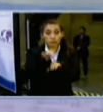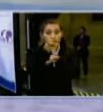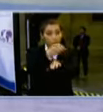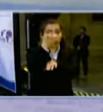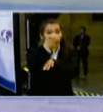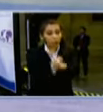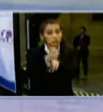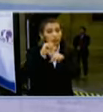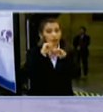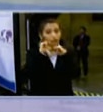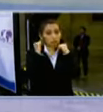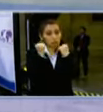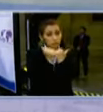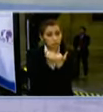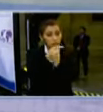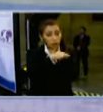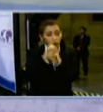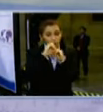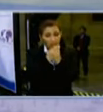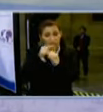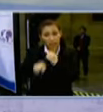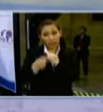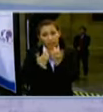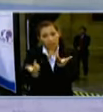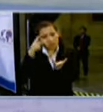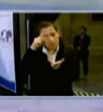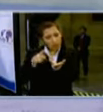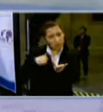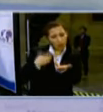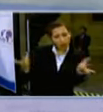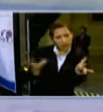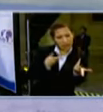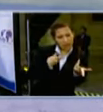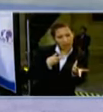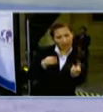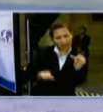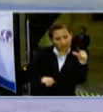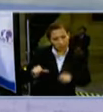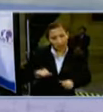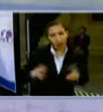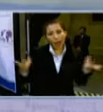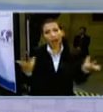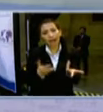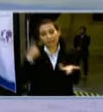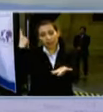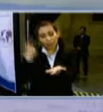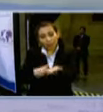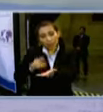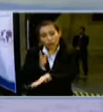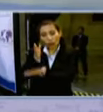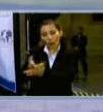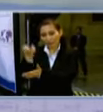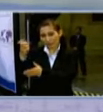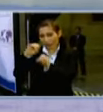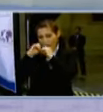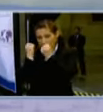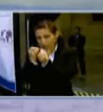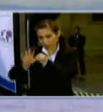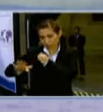estos organismos y sobre la estrategia que México realiza en el interior de estos